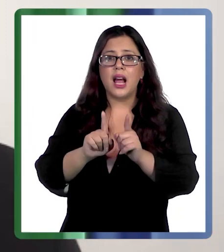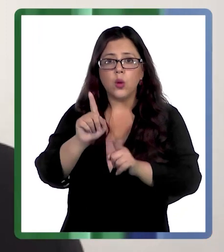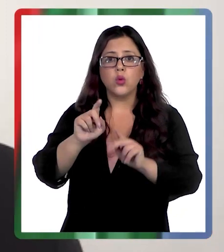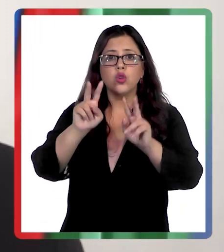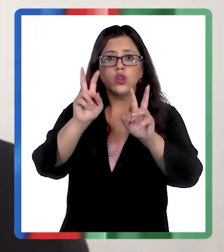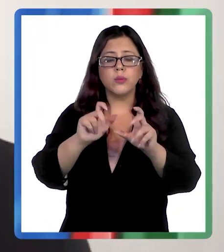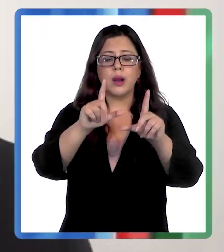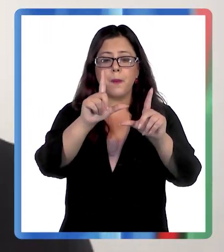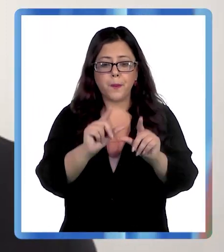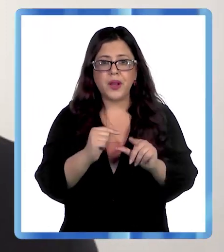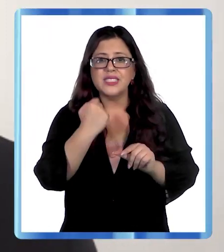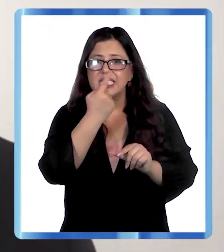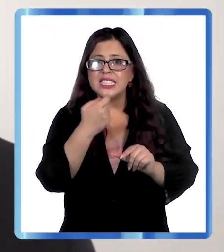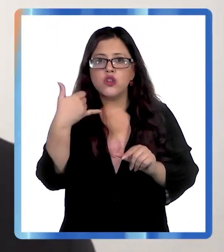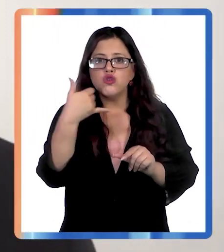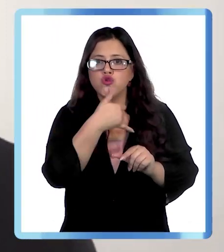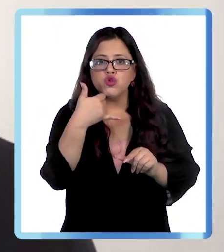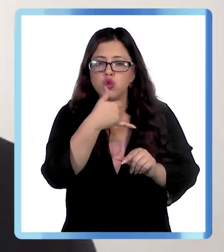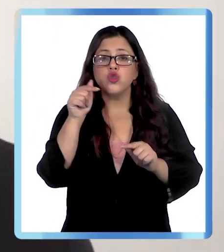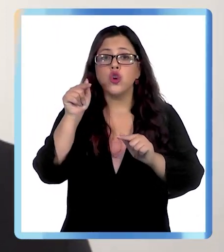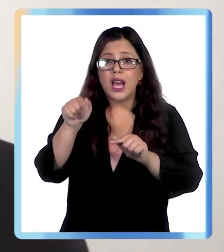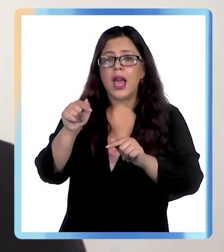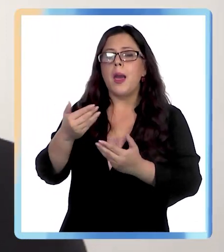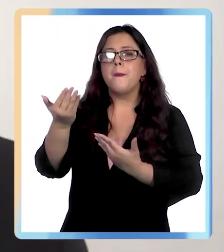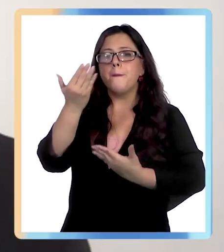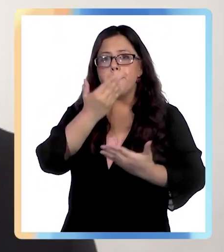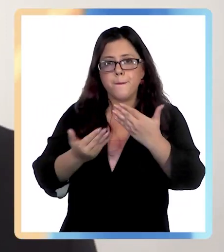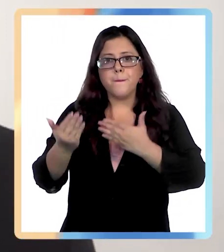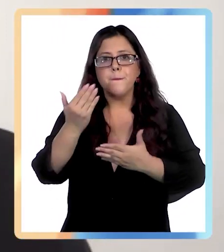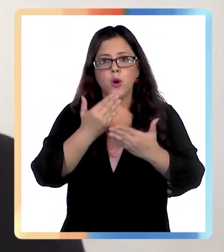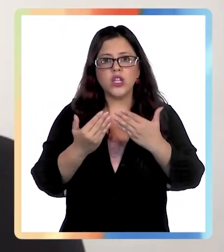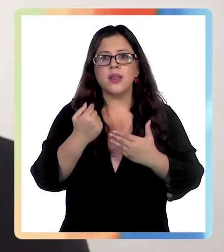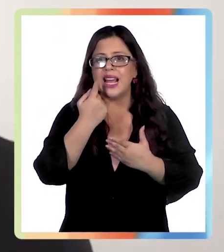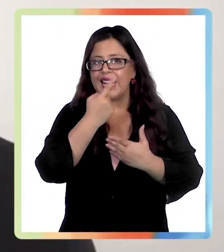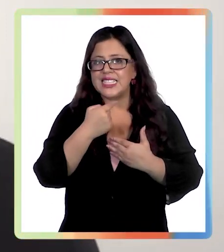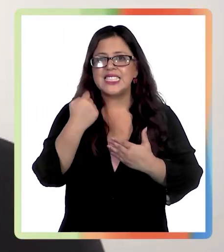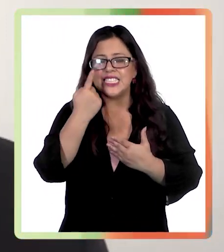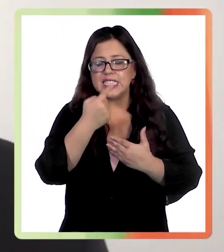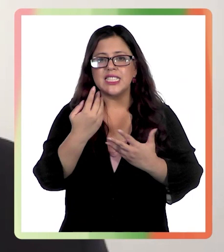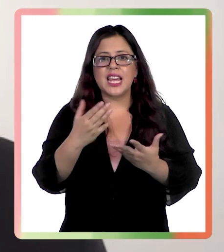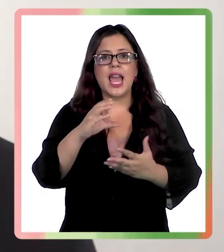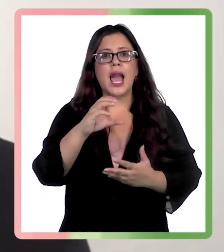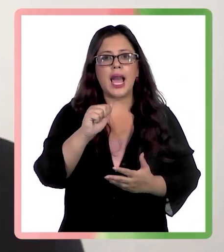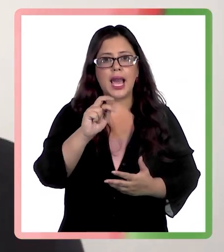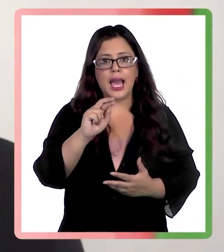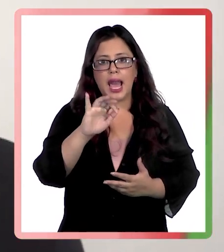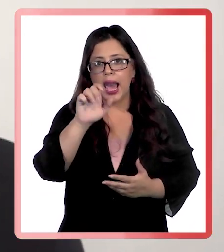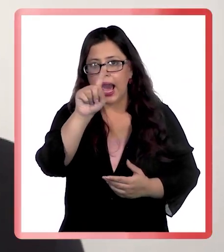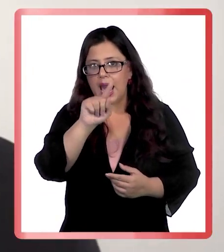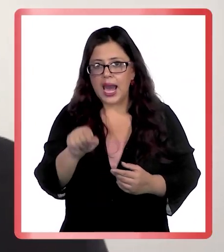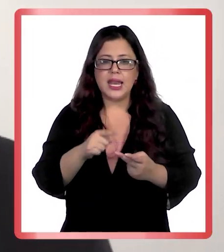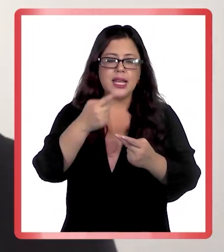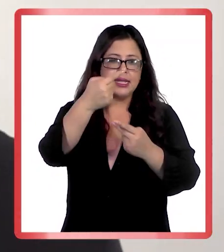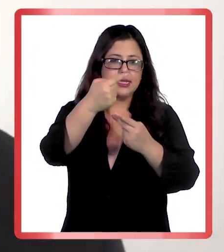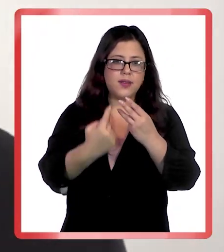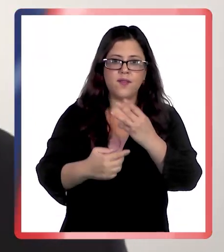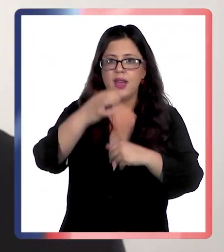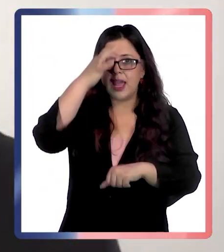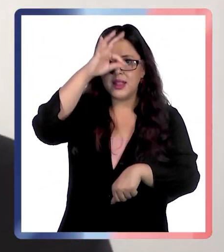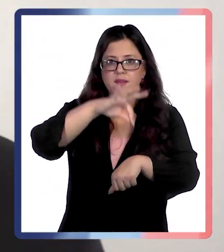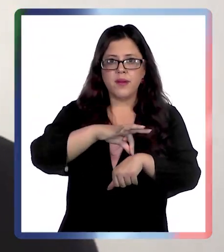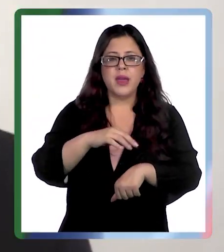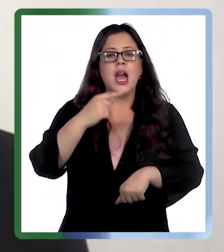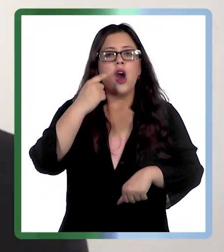disminuyen la cantidad de bacterias de la boca y así protegemos obviamente nuestra boca de cares de enfermedades a las